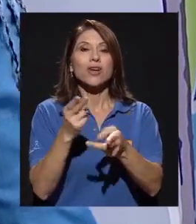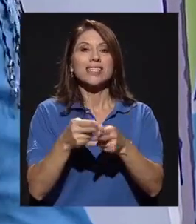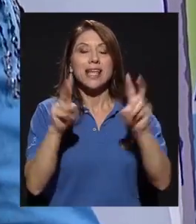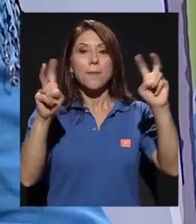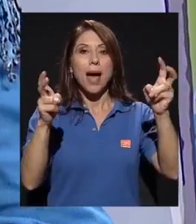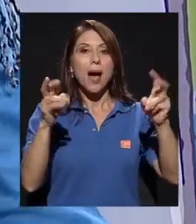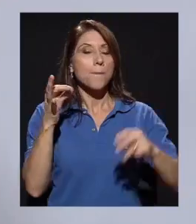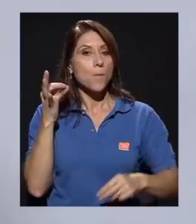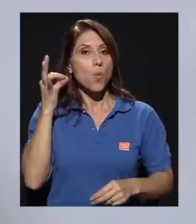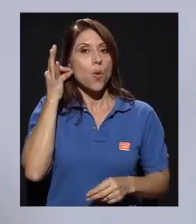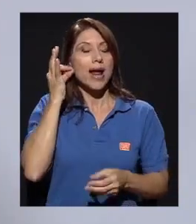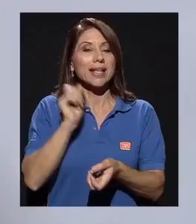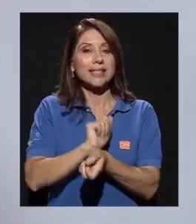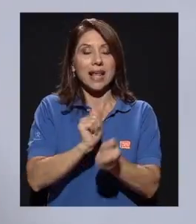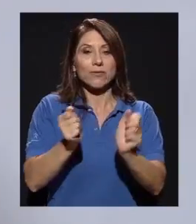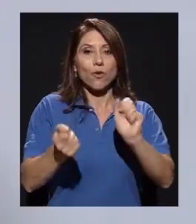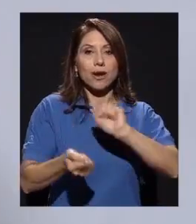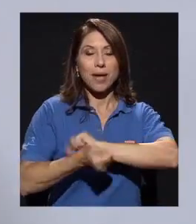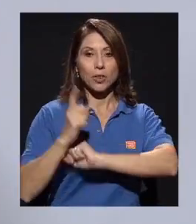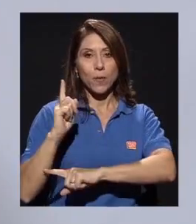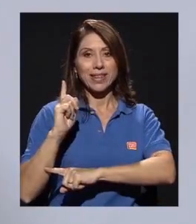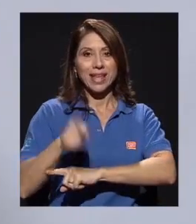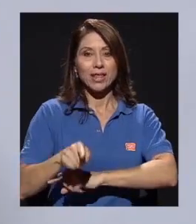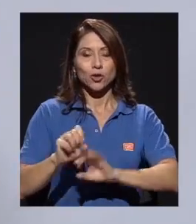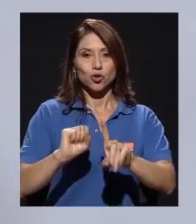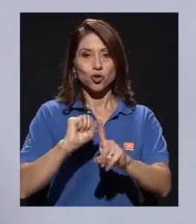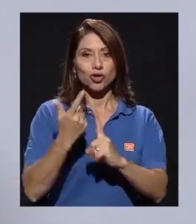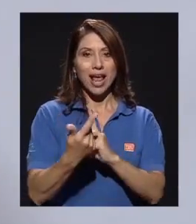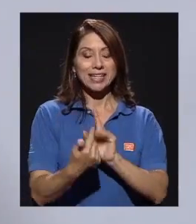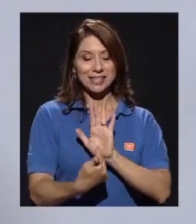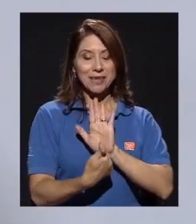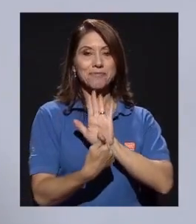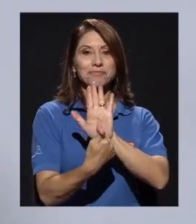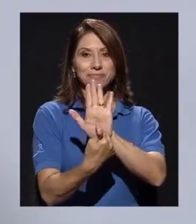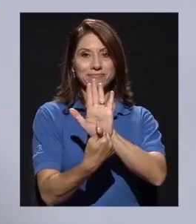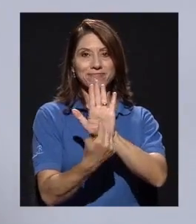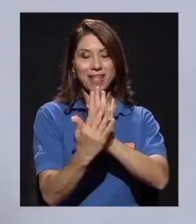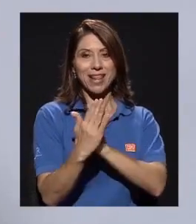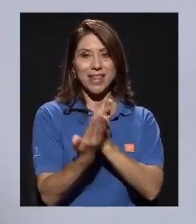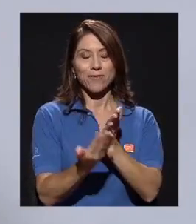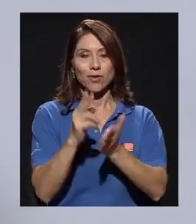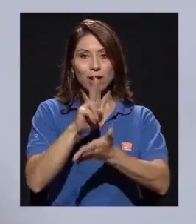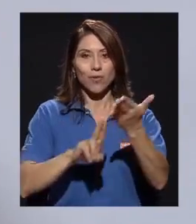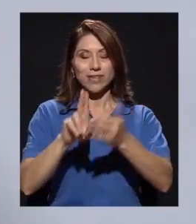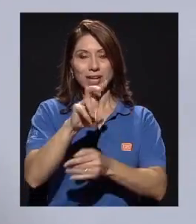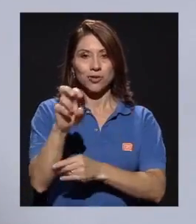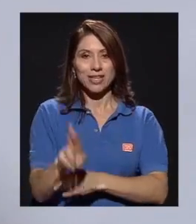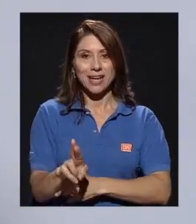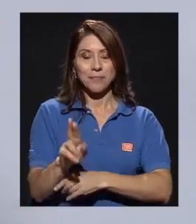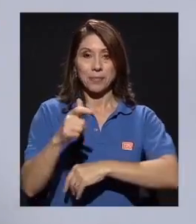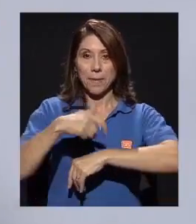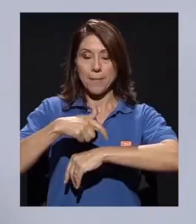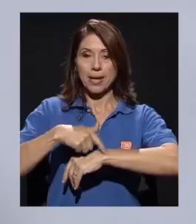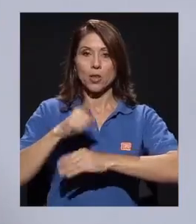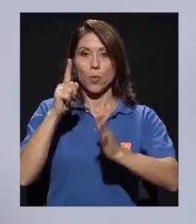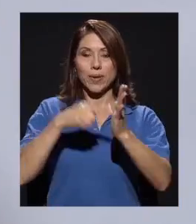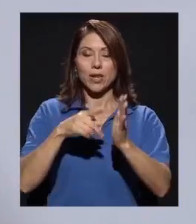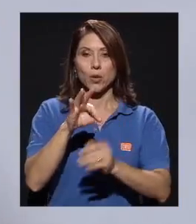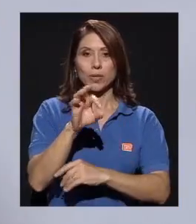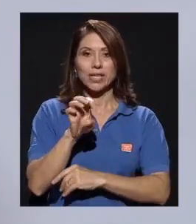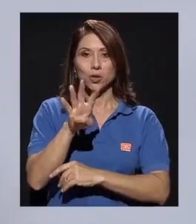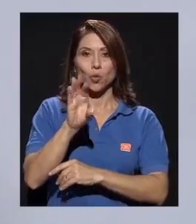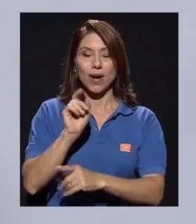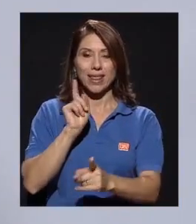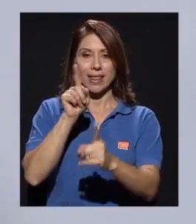transformando mandatos que sociales que aquí lo tenemos precisamente de la Universidad de Costa Rica en el periodo 1940